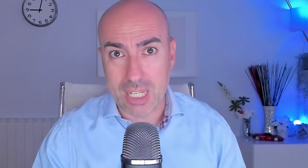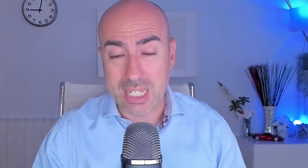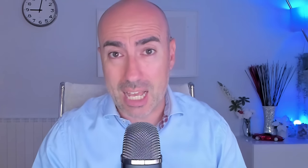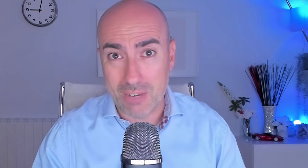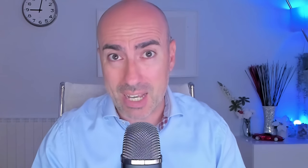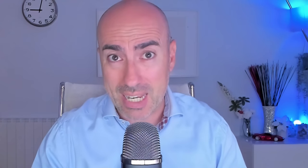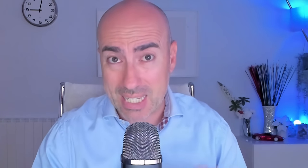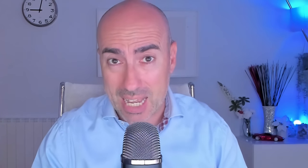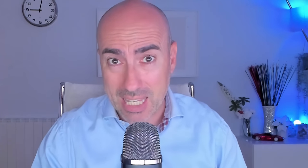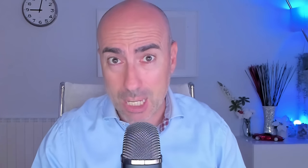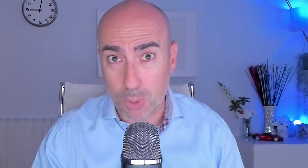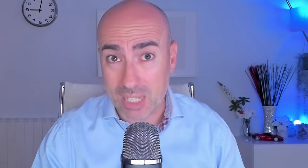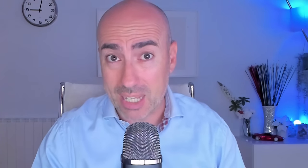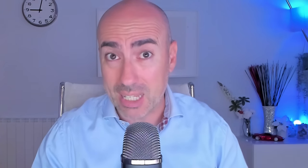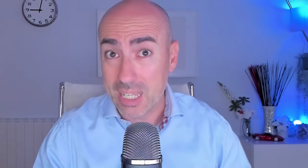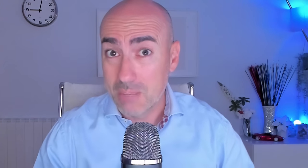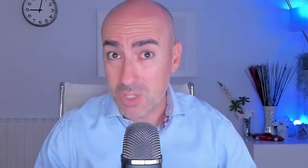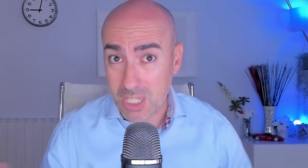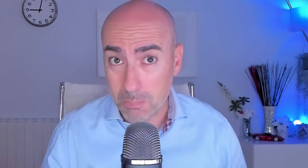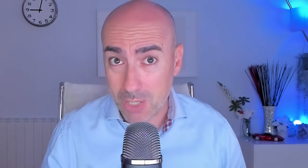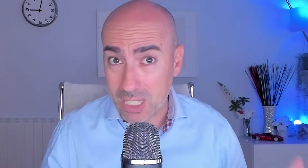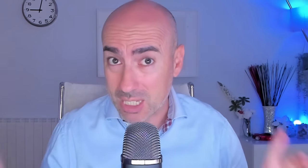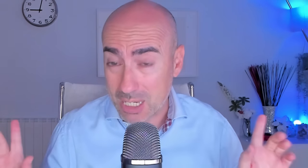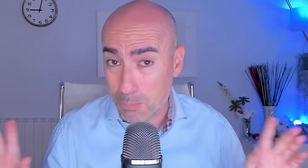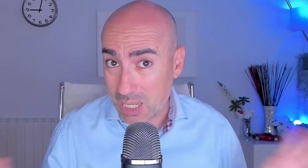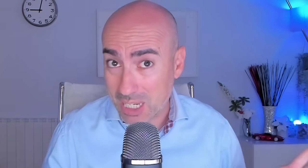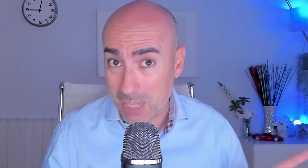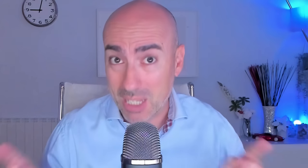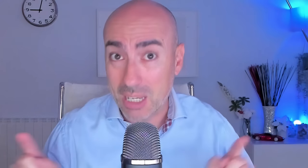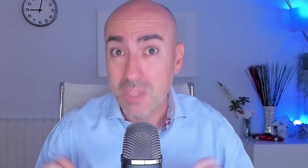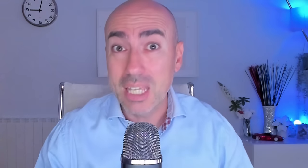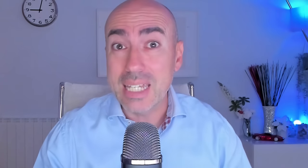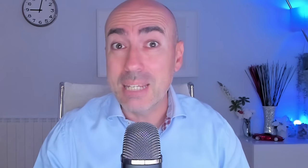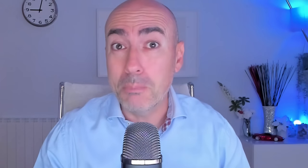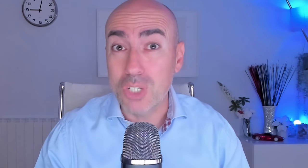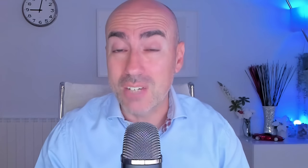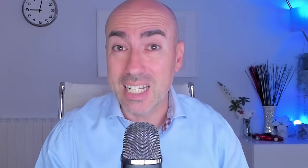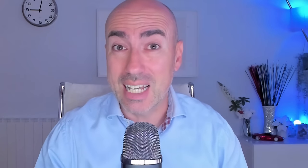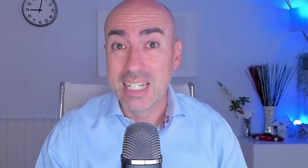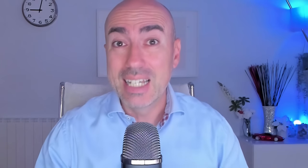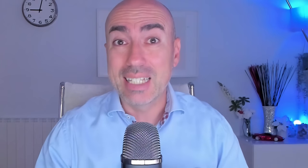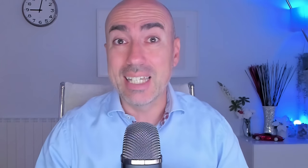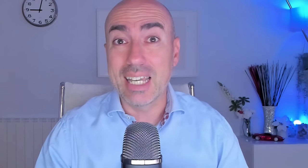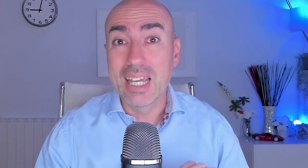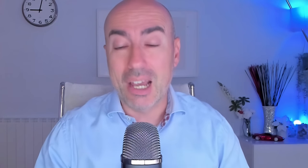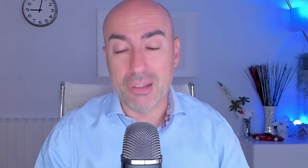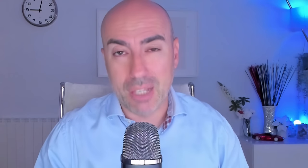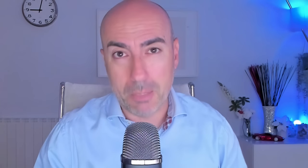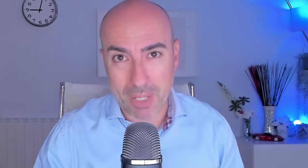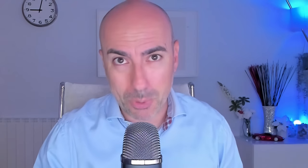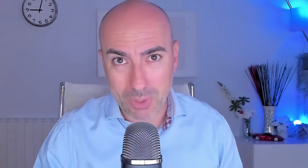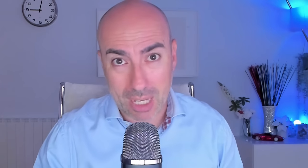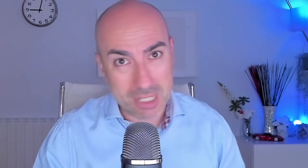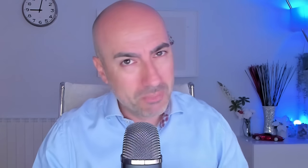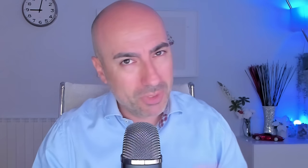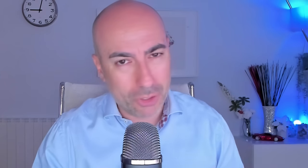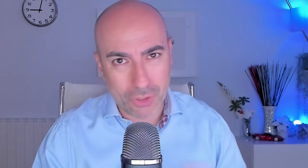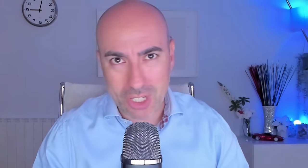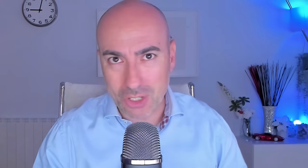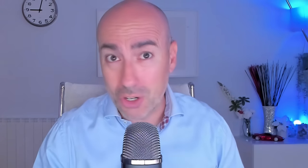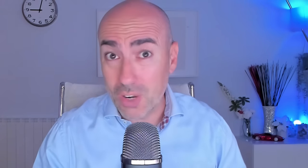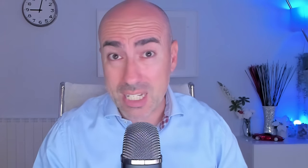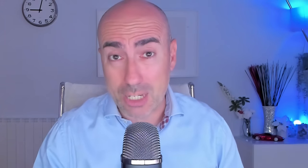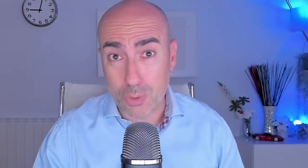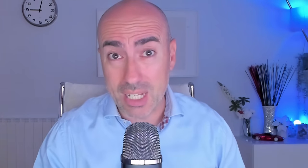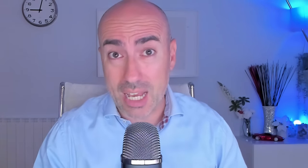exteriores alvz Ayer por la tarde sin periodistas prácticamente y sin posibilidad de hacer preguntas